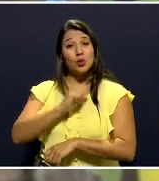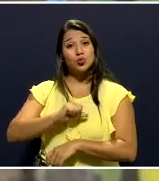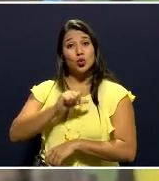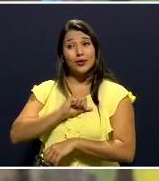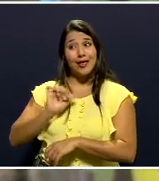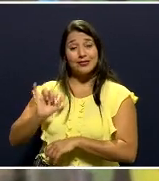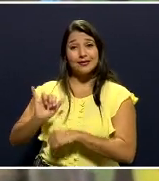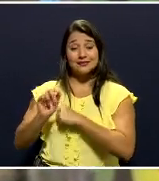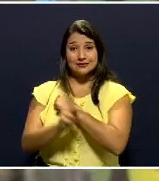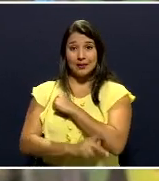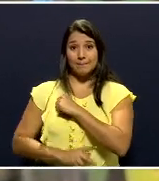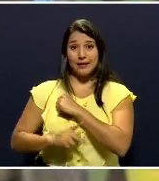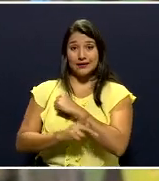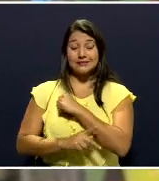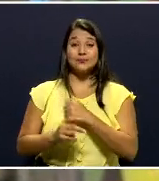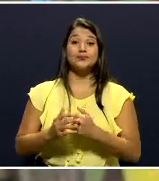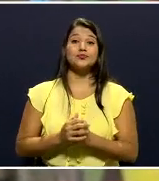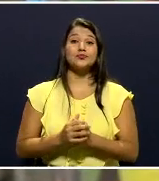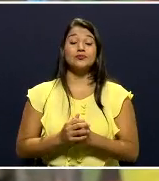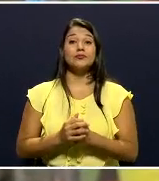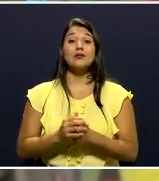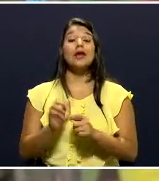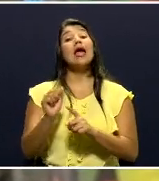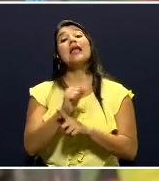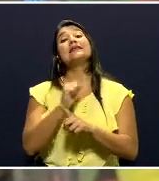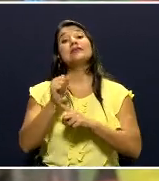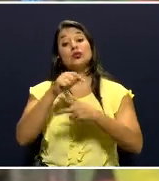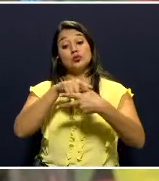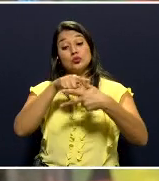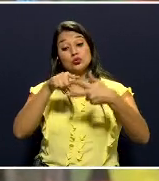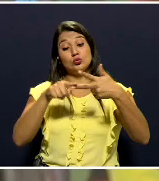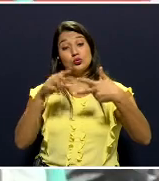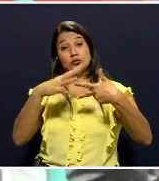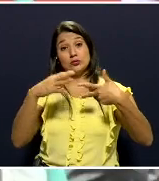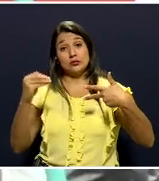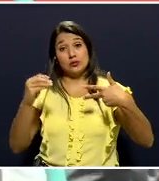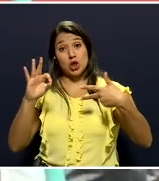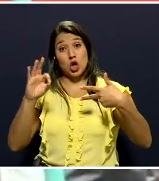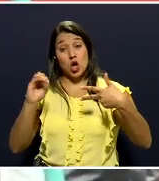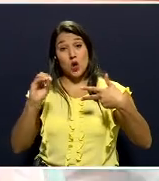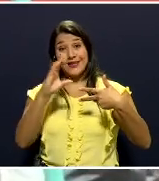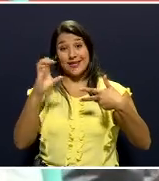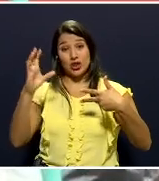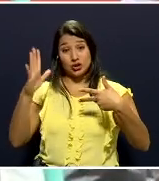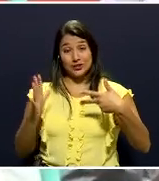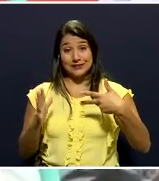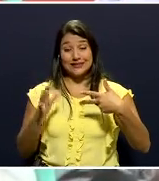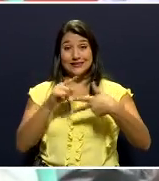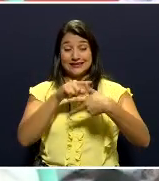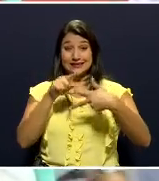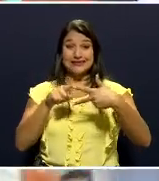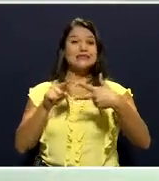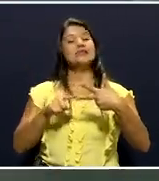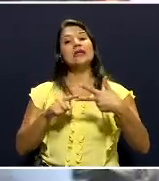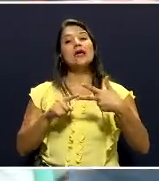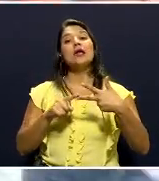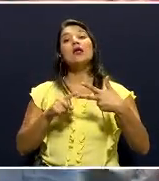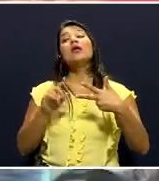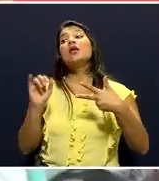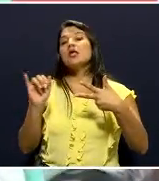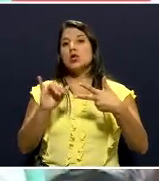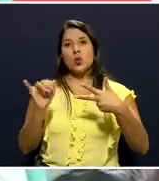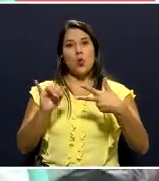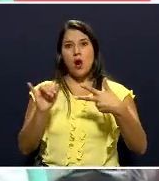ese país. La situación de estos 90 costarricenses se suma a recientes casos similares